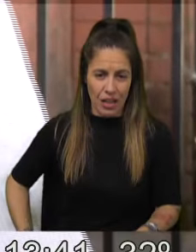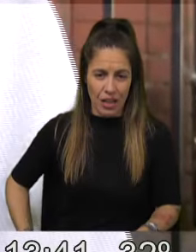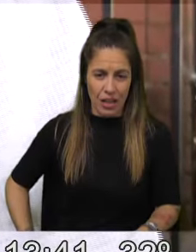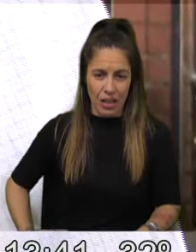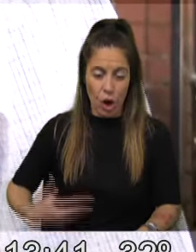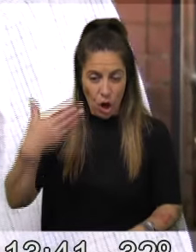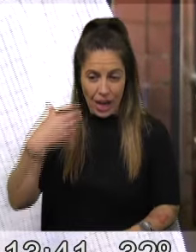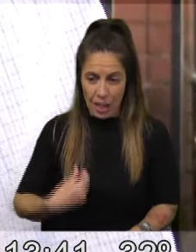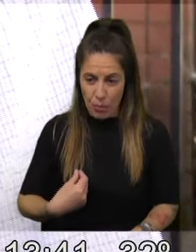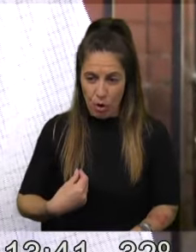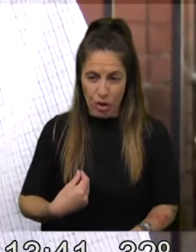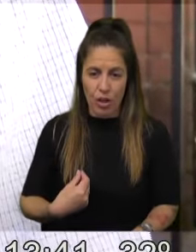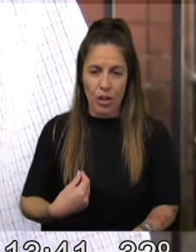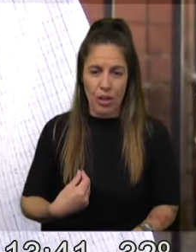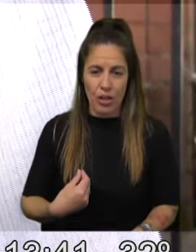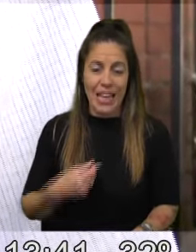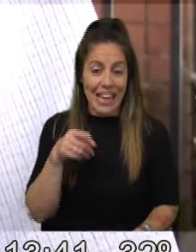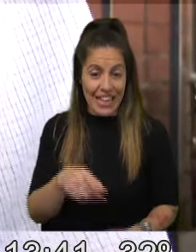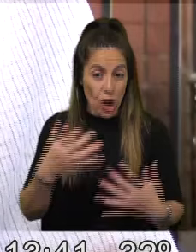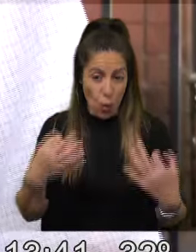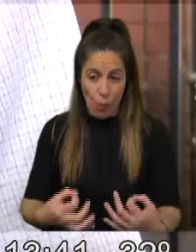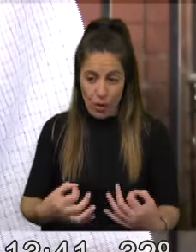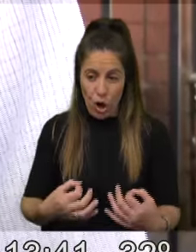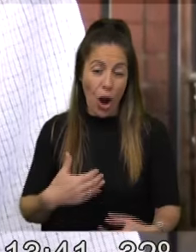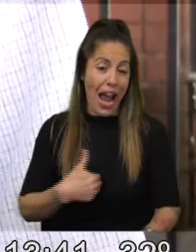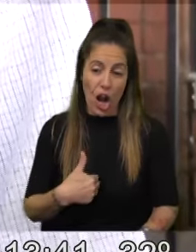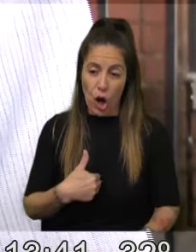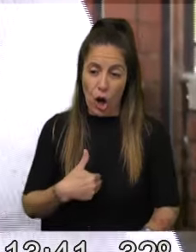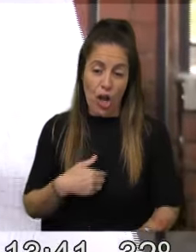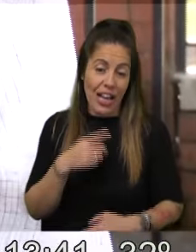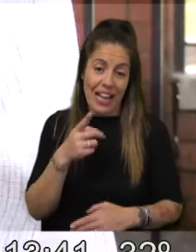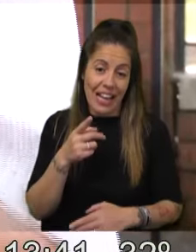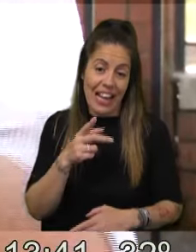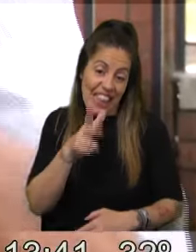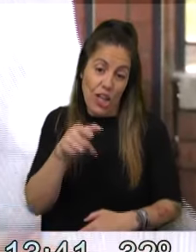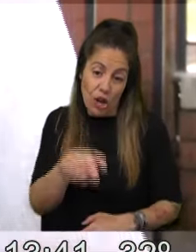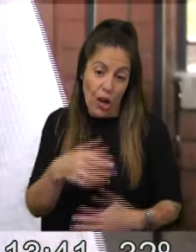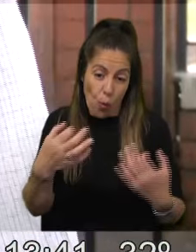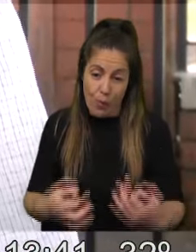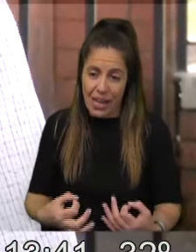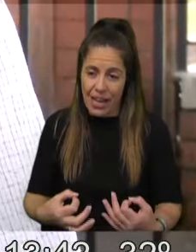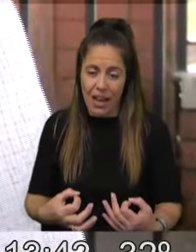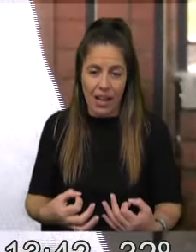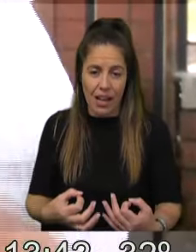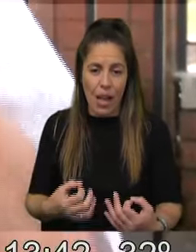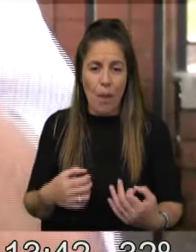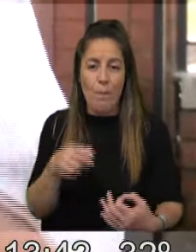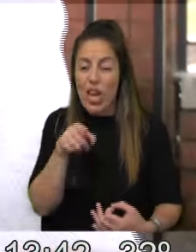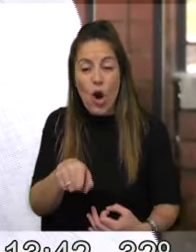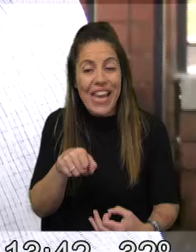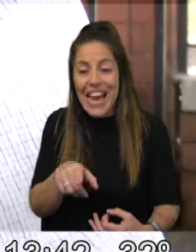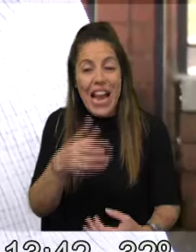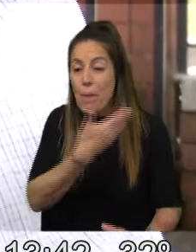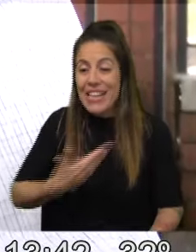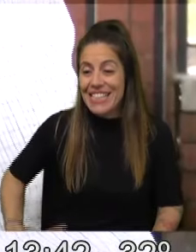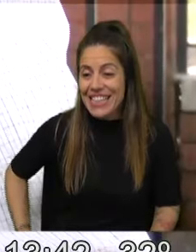con Argibón. Ella cumplió el papel que le dijeron que cumpliera, pero era el